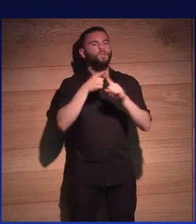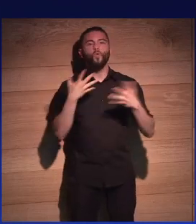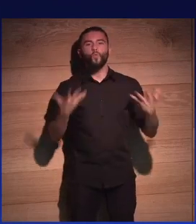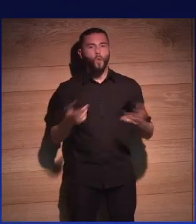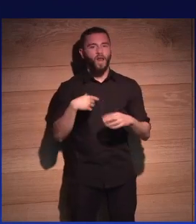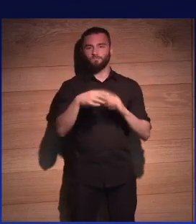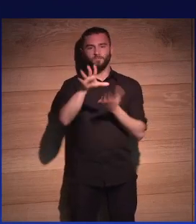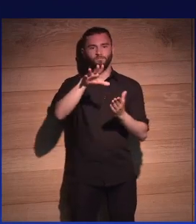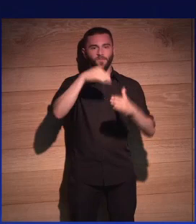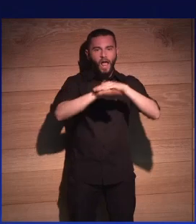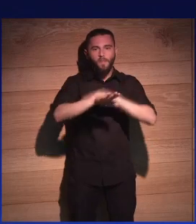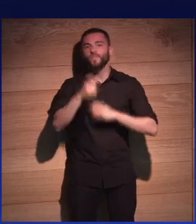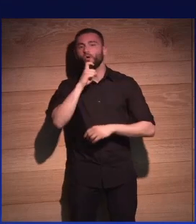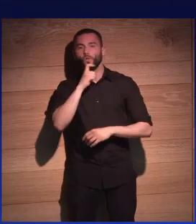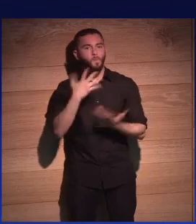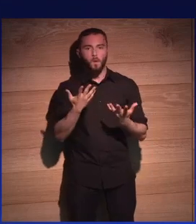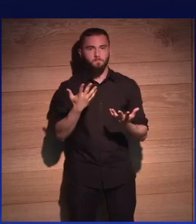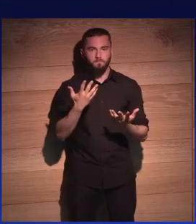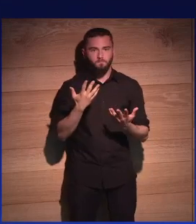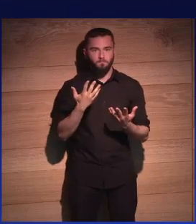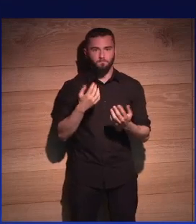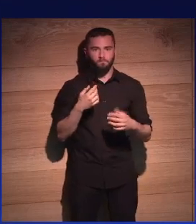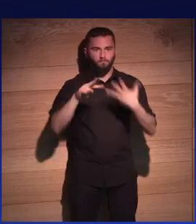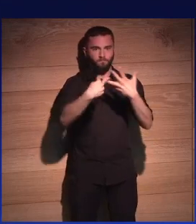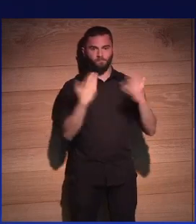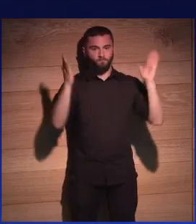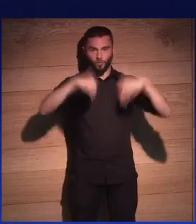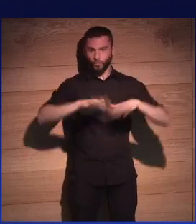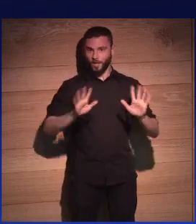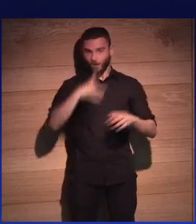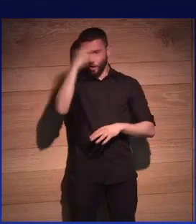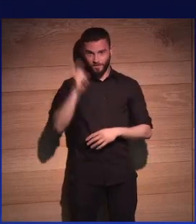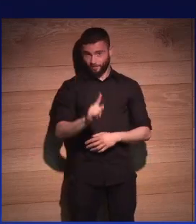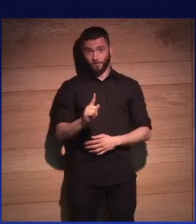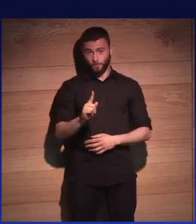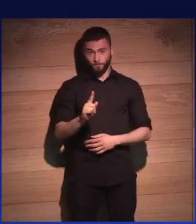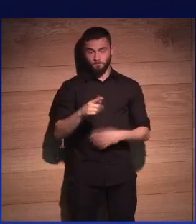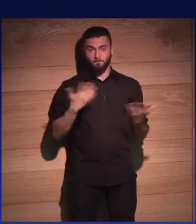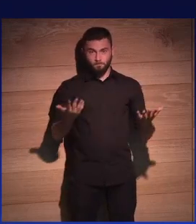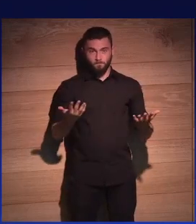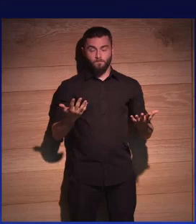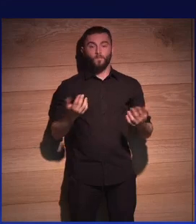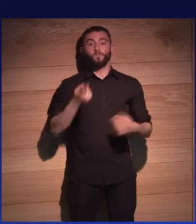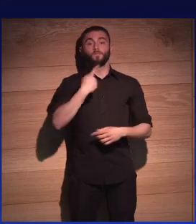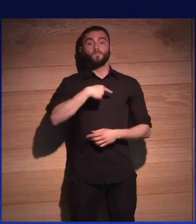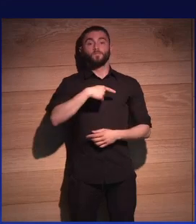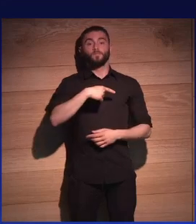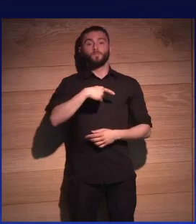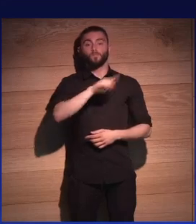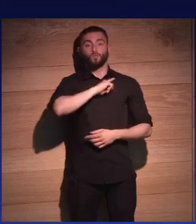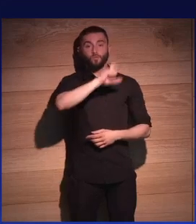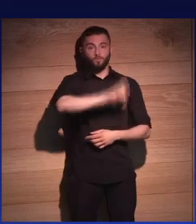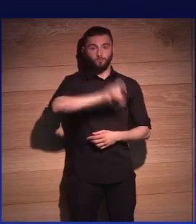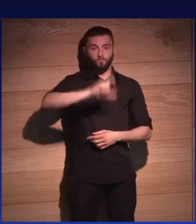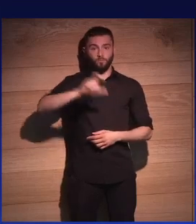cómo se almacena, etcétera. Entonces, no nos olvidemos de esa pata también, ¿no? Que por una parte los queremos, como ciudadanos,